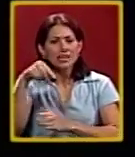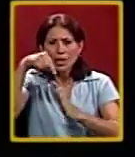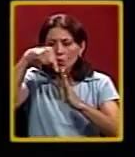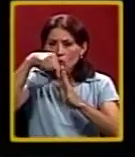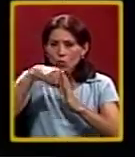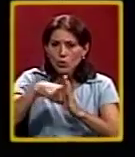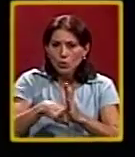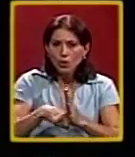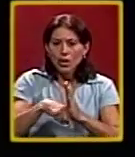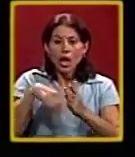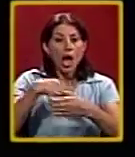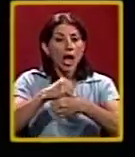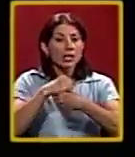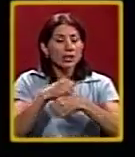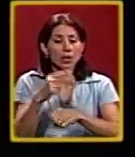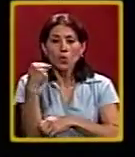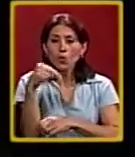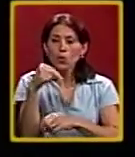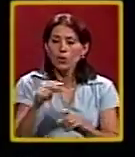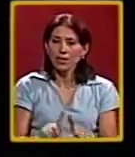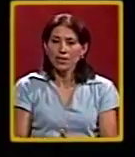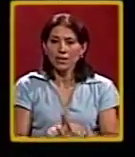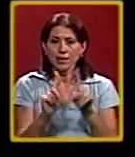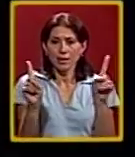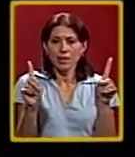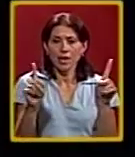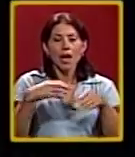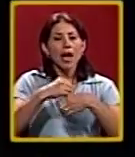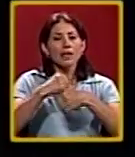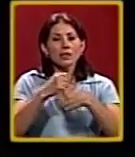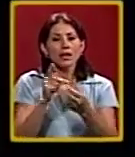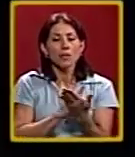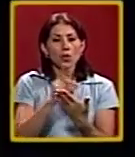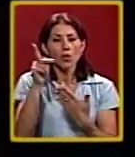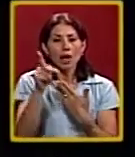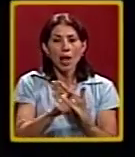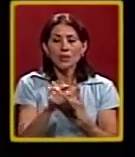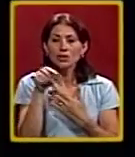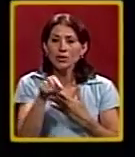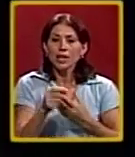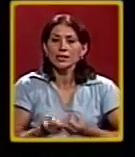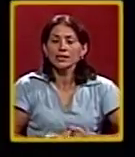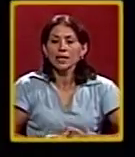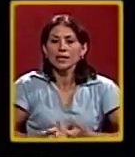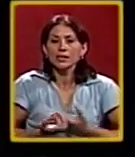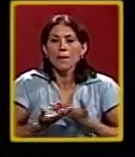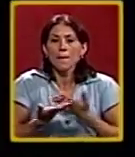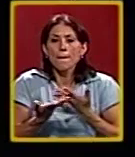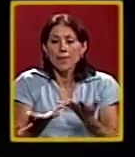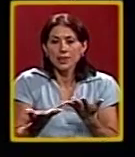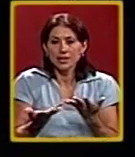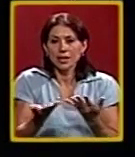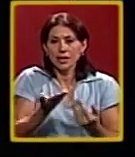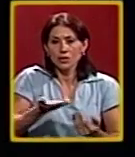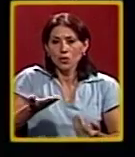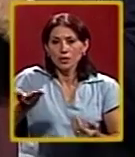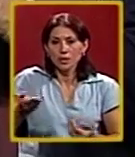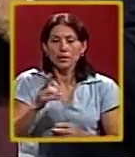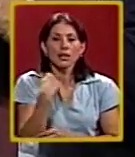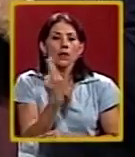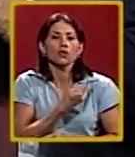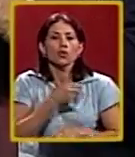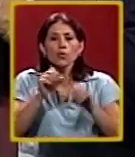Hacer reportajes distintos, hacer programas de donde se exprese un poco más las cosas y podamos